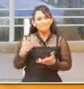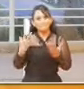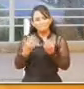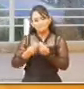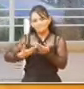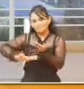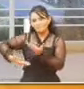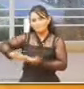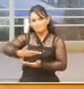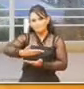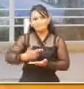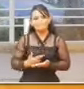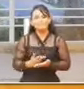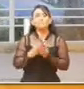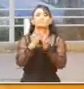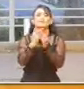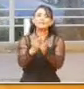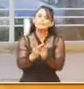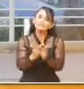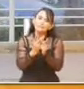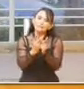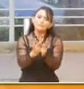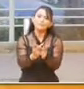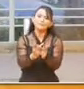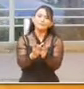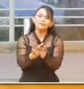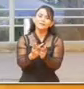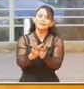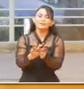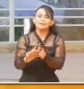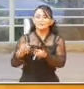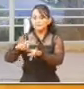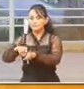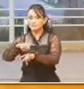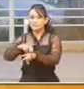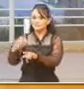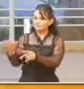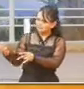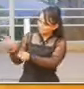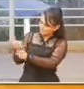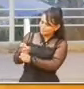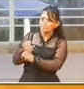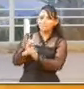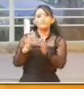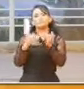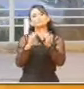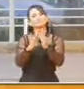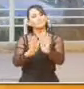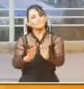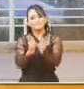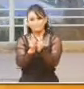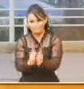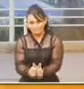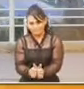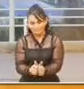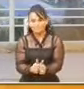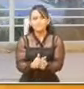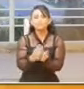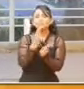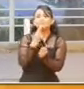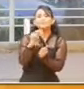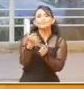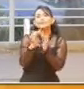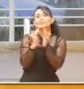compartido, tener paciencia, compartir vehículo, quedarnos en casa, usar otros medios